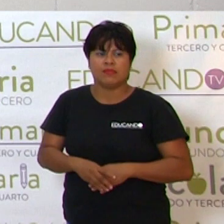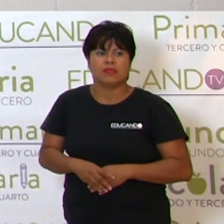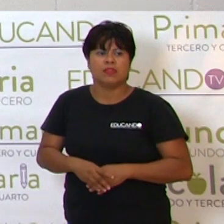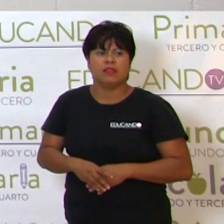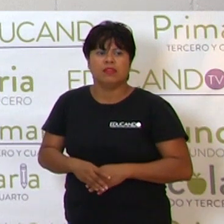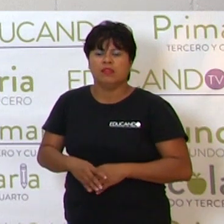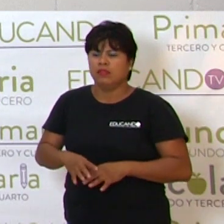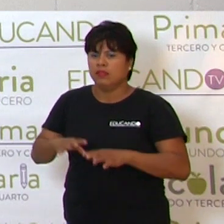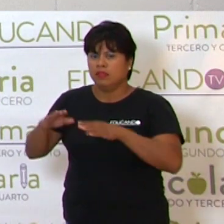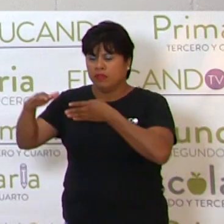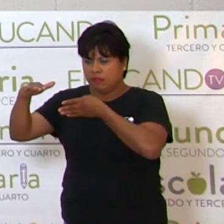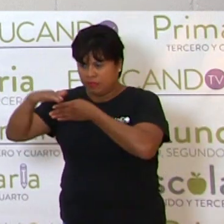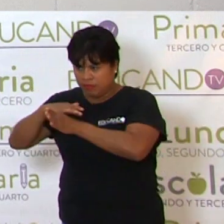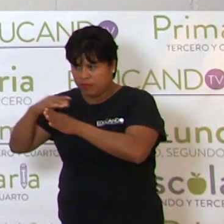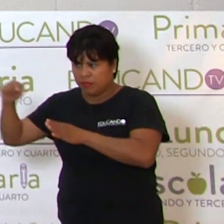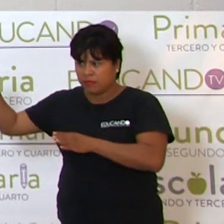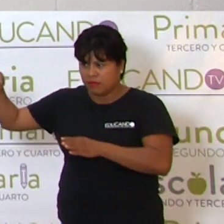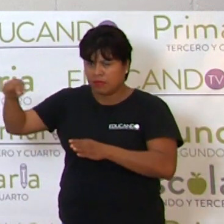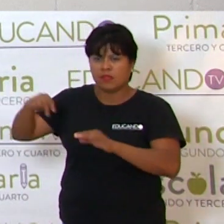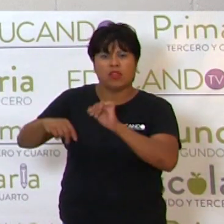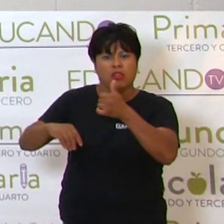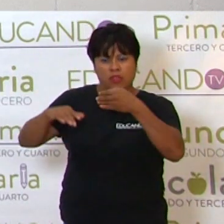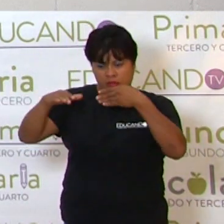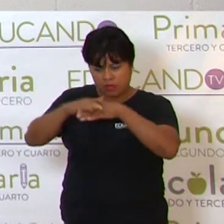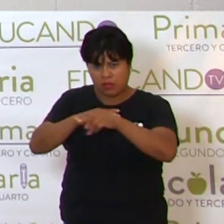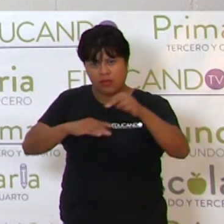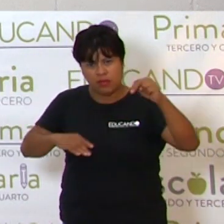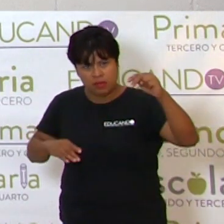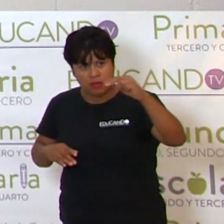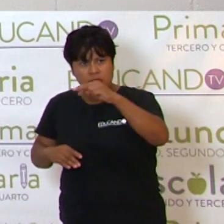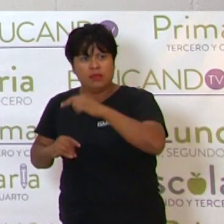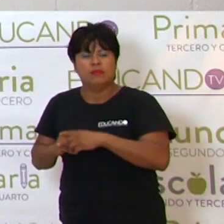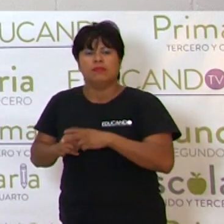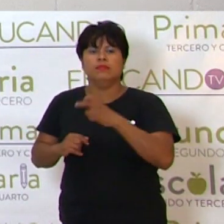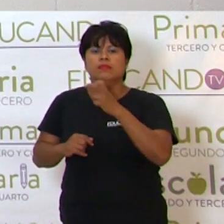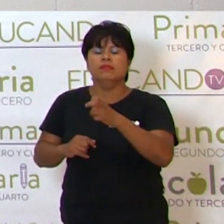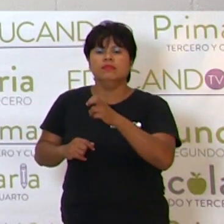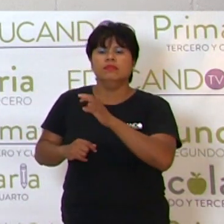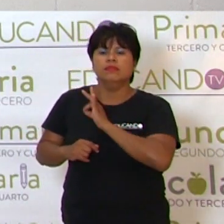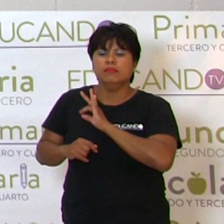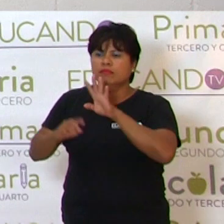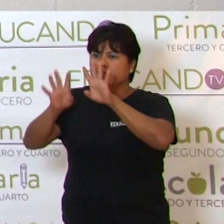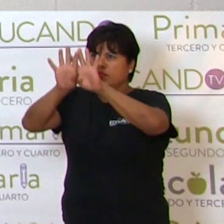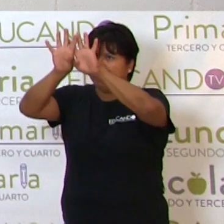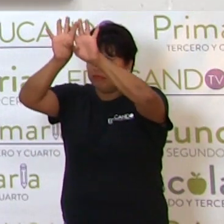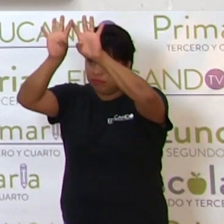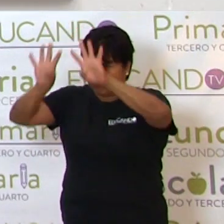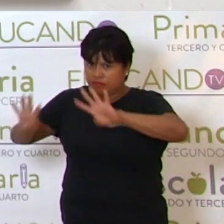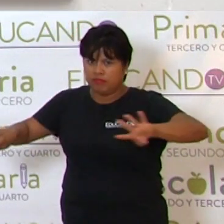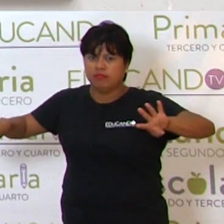Esta va a ser una entrada. Esta es otra entrada. Aquí se van a ir las cortinas.